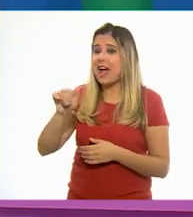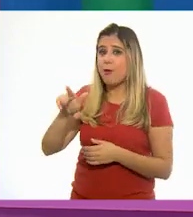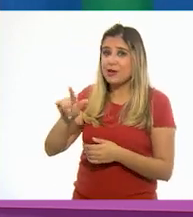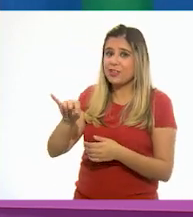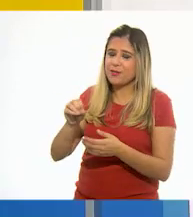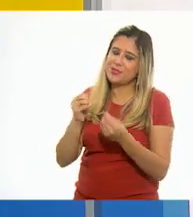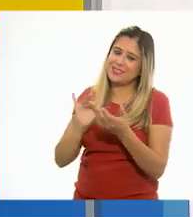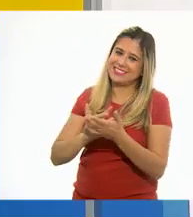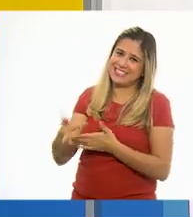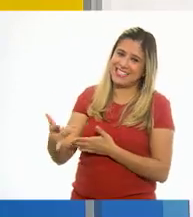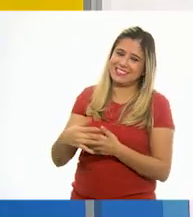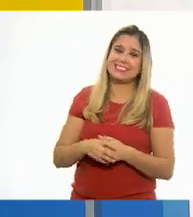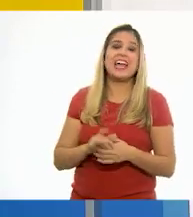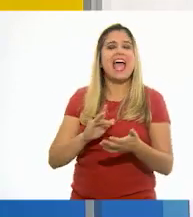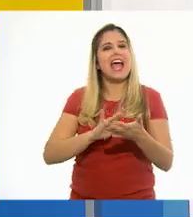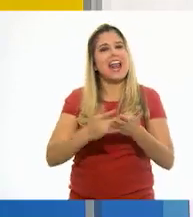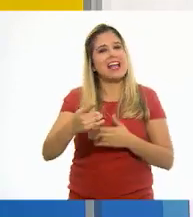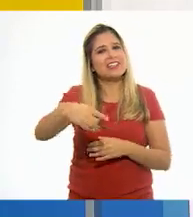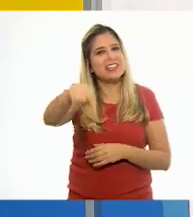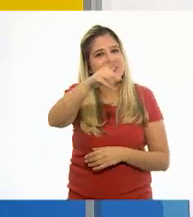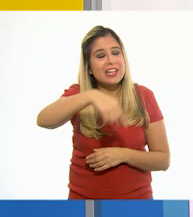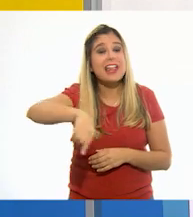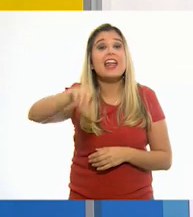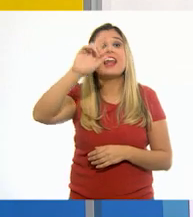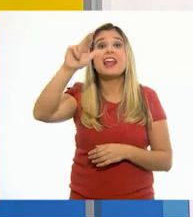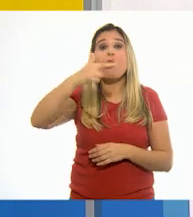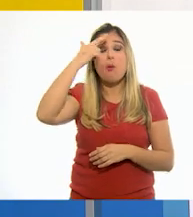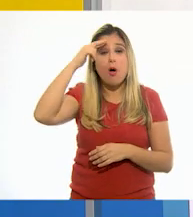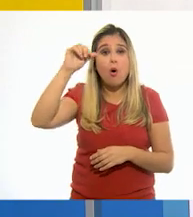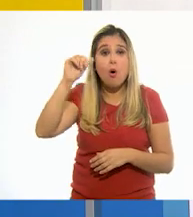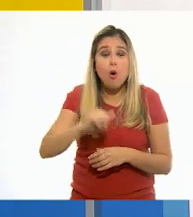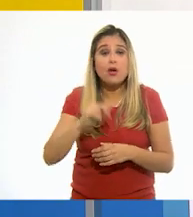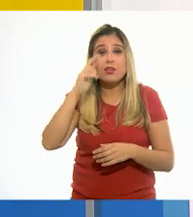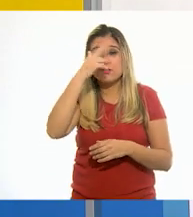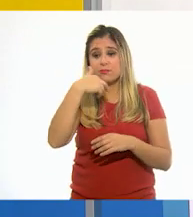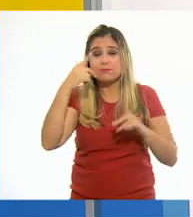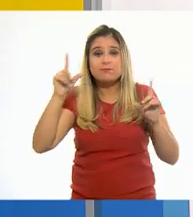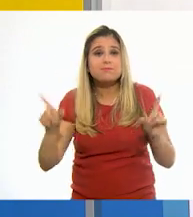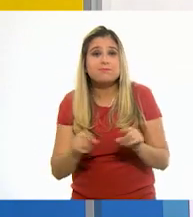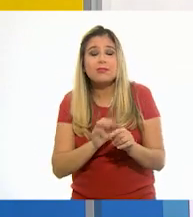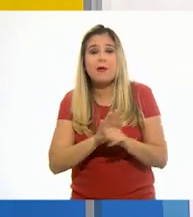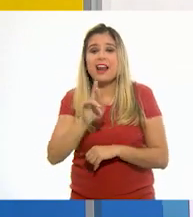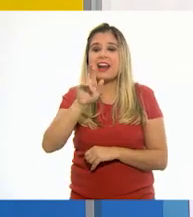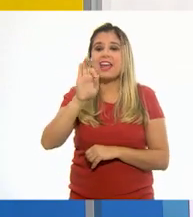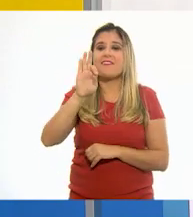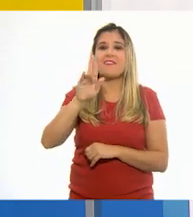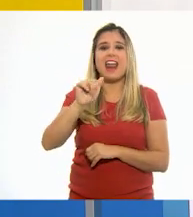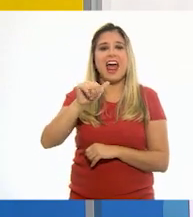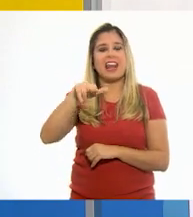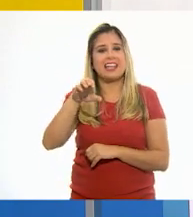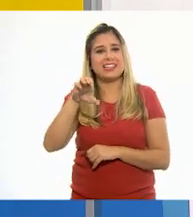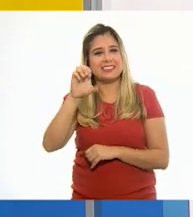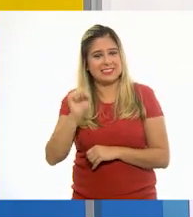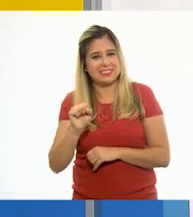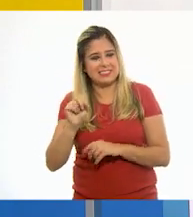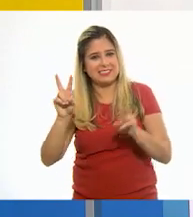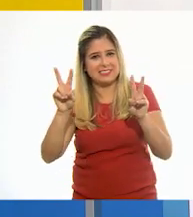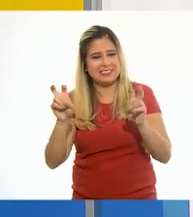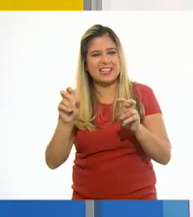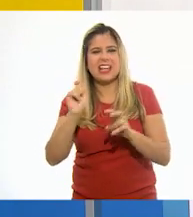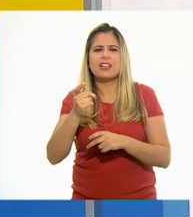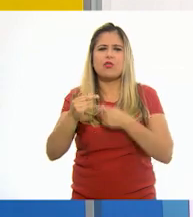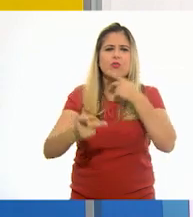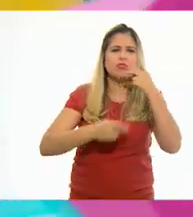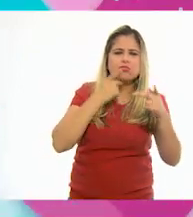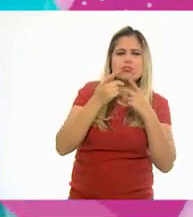muchísimas gracias. Gracias a ustedes. Y recuerden que hoy repasamos el tema de los refranes. Sabemos que son dichos